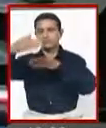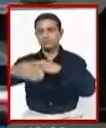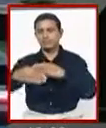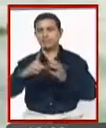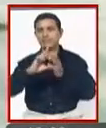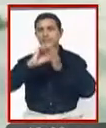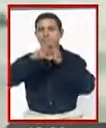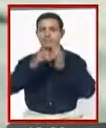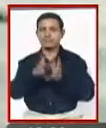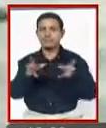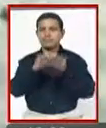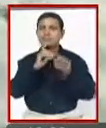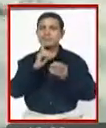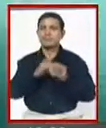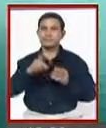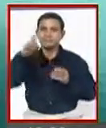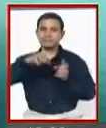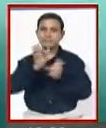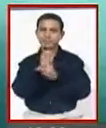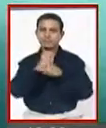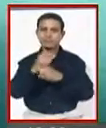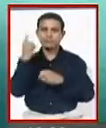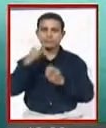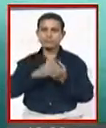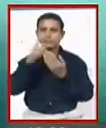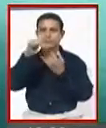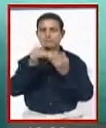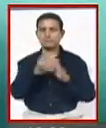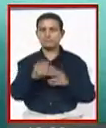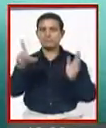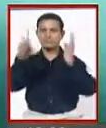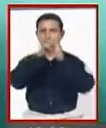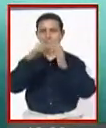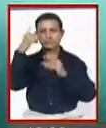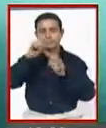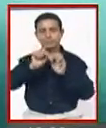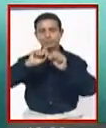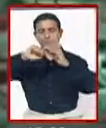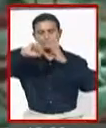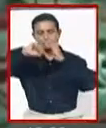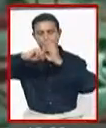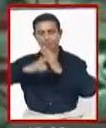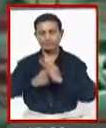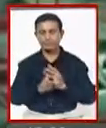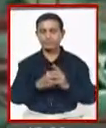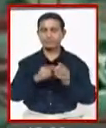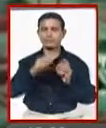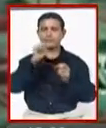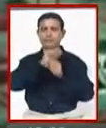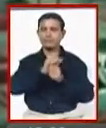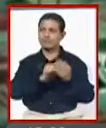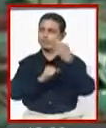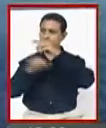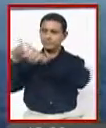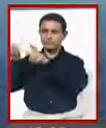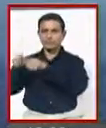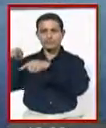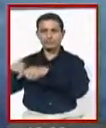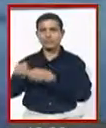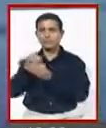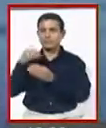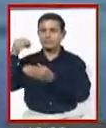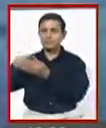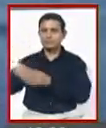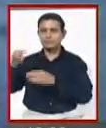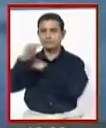después de la reunión hay que dar es el de crear un anteproyecto de ley para empezar a trabajar en Puerto Bush con inversión tanto